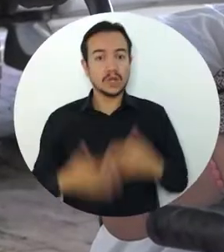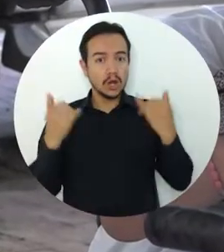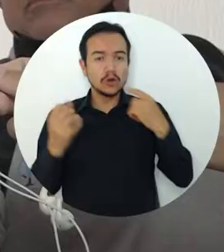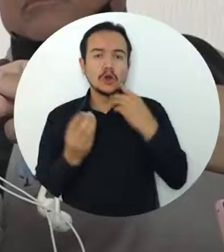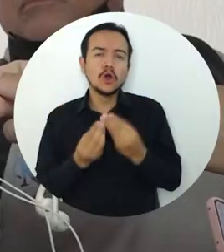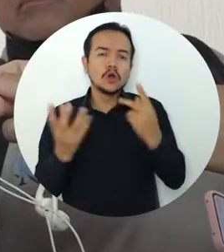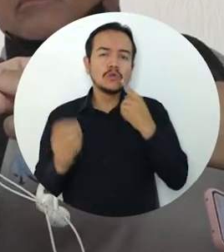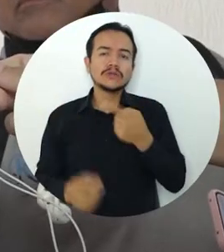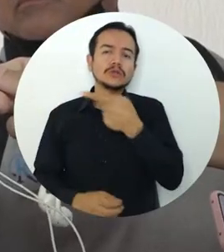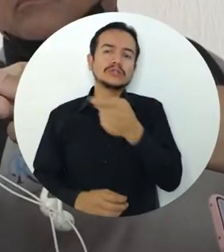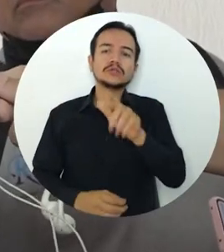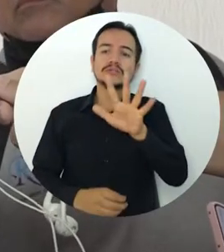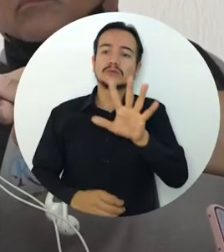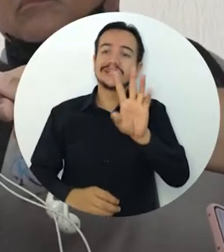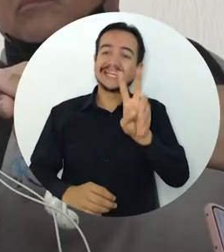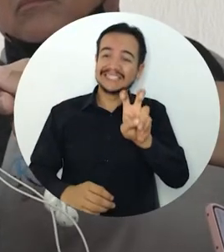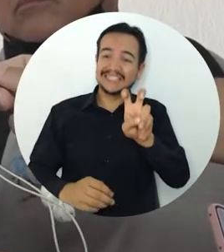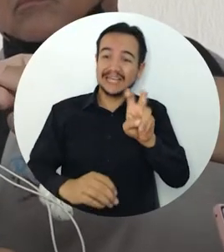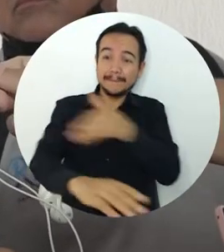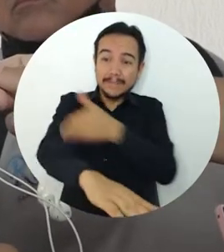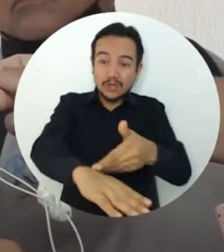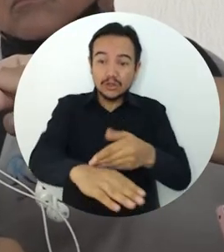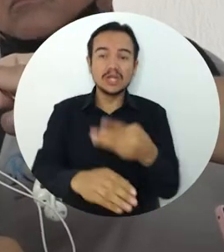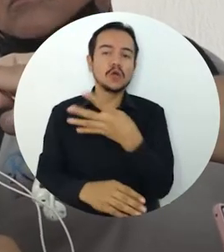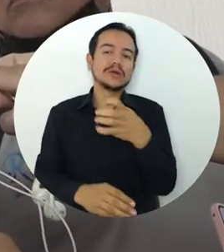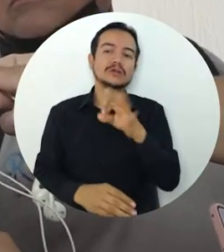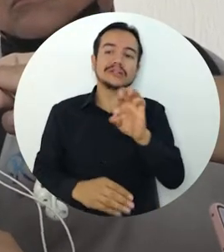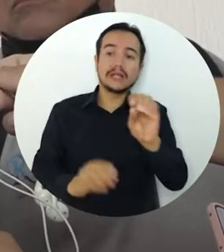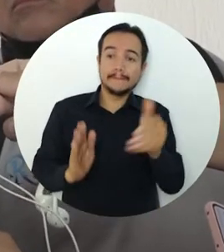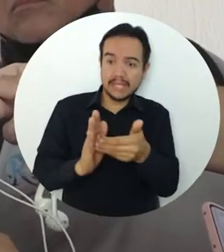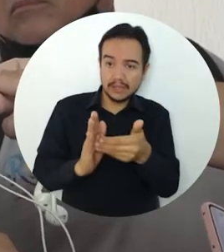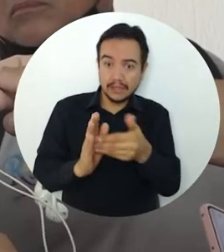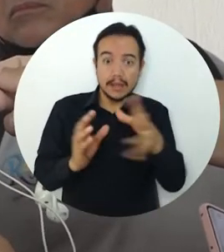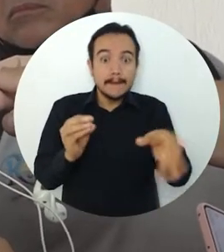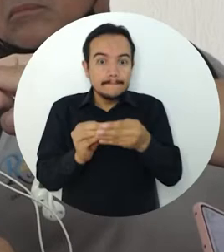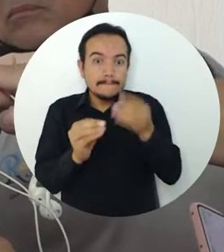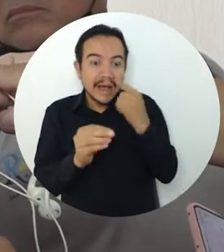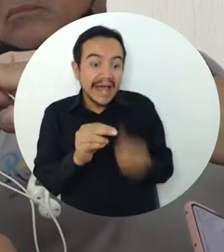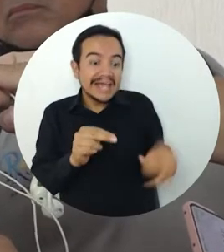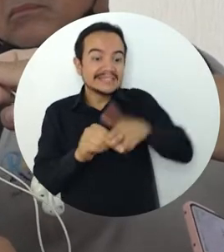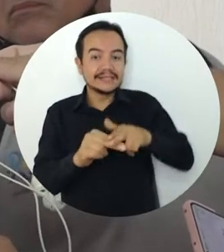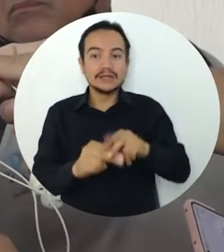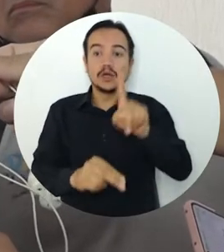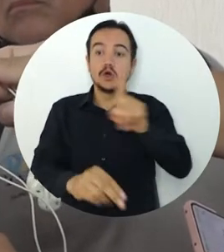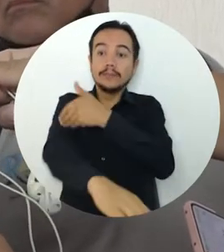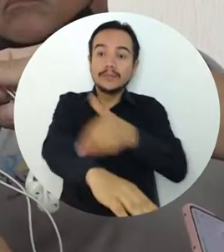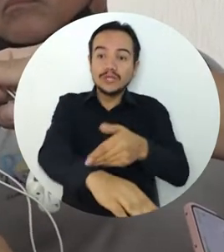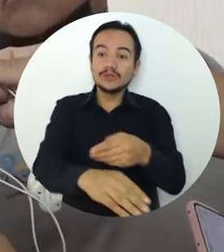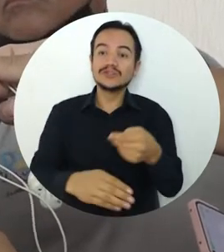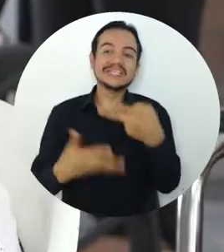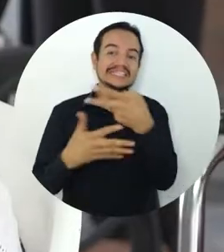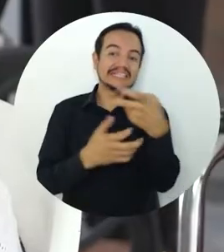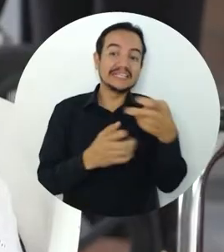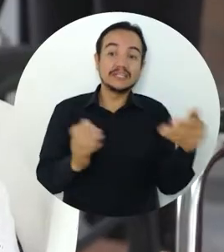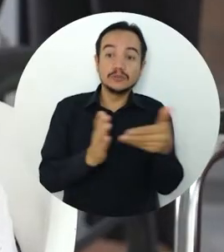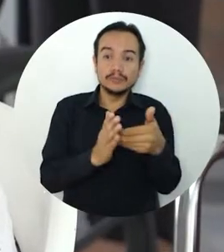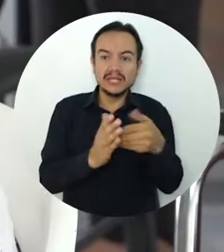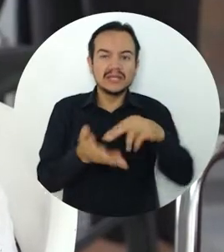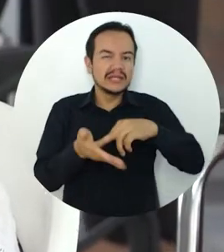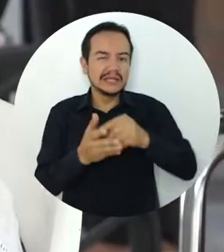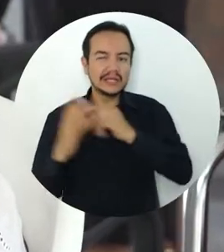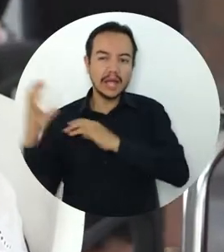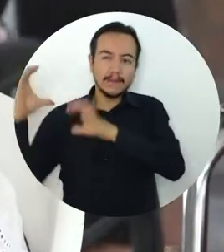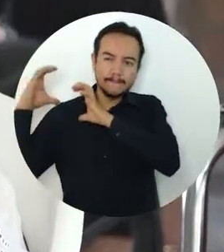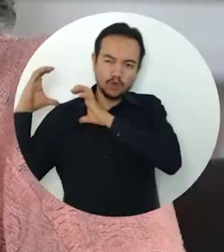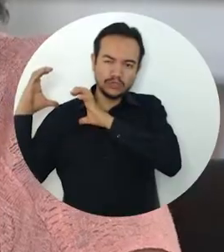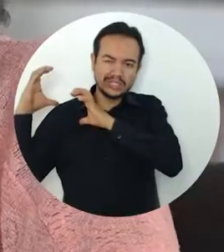257 millones 430,000 más 1,700 que se me pasó mencionar en 65 bolsas de cemento que también se trajeron